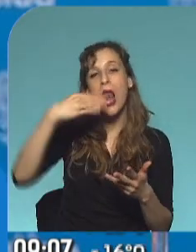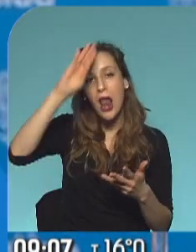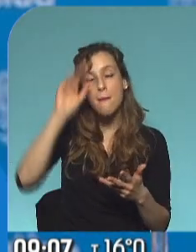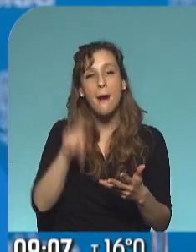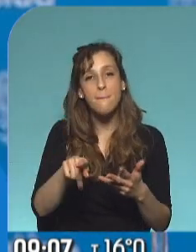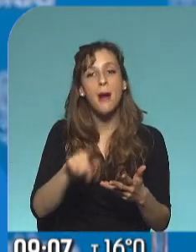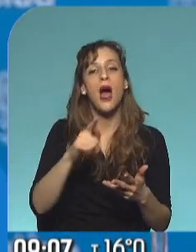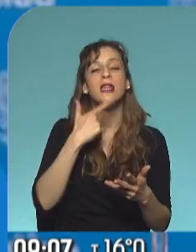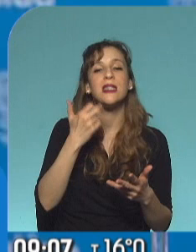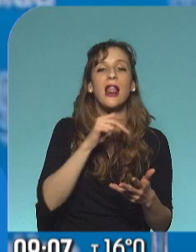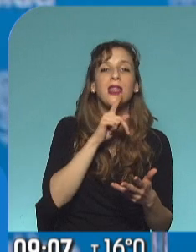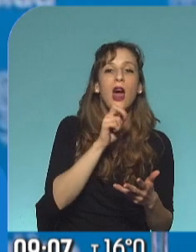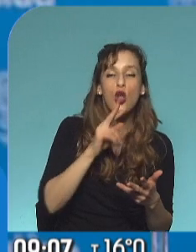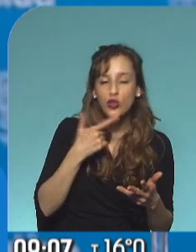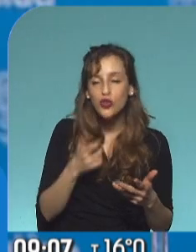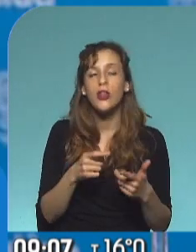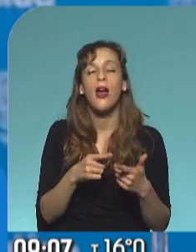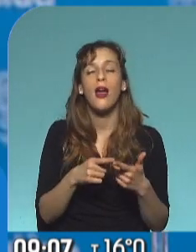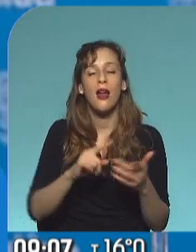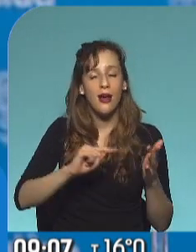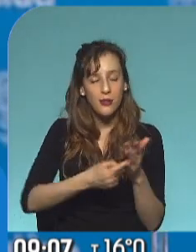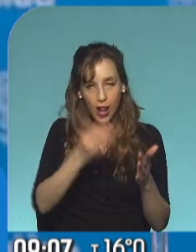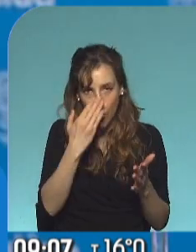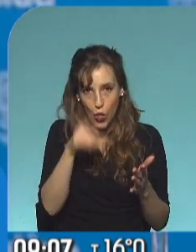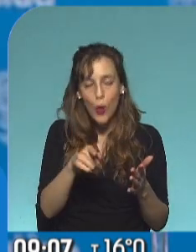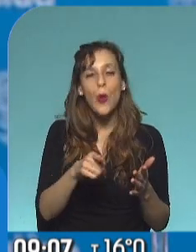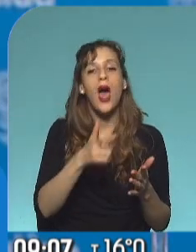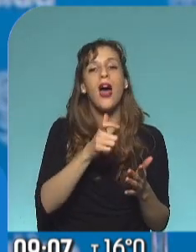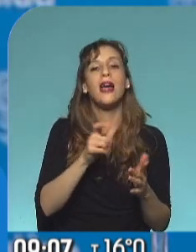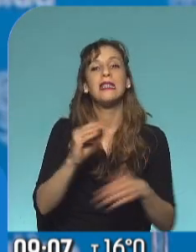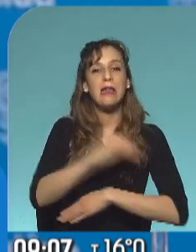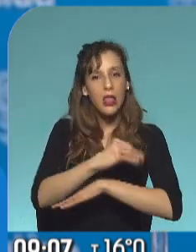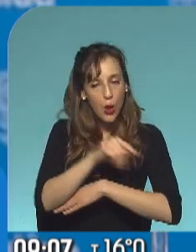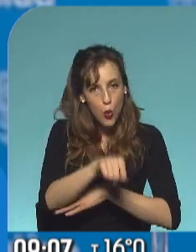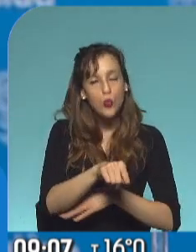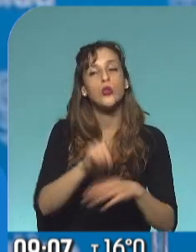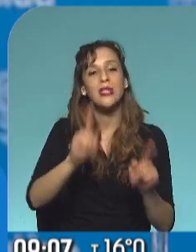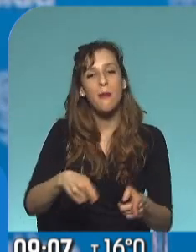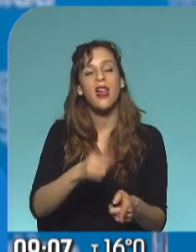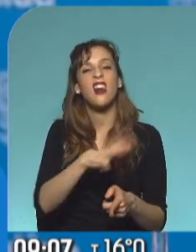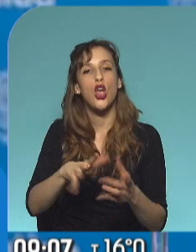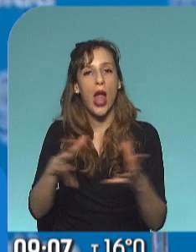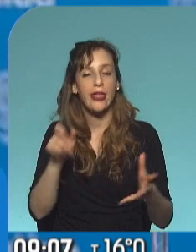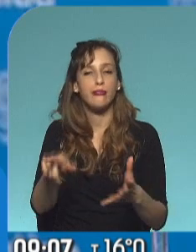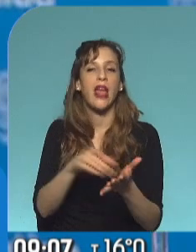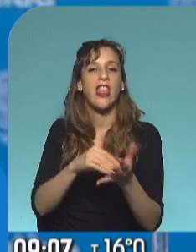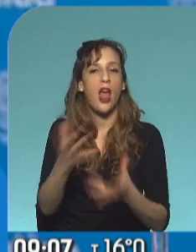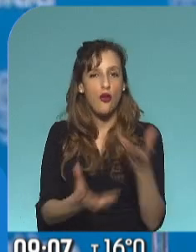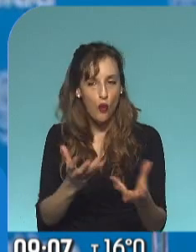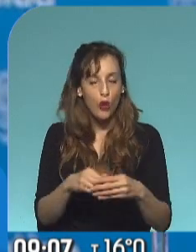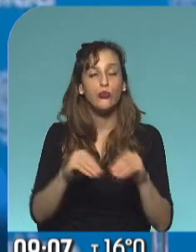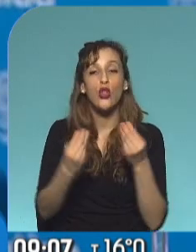macachín la capital de córdoba río gallegos en santa cruz y río grande en tierra del fuego las